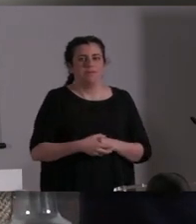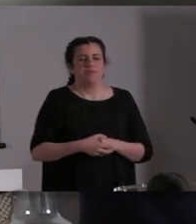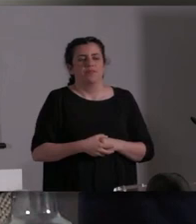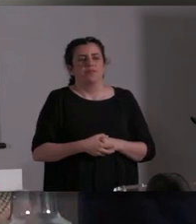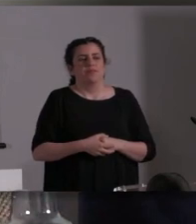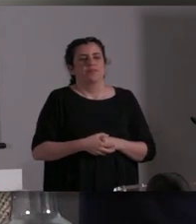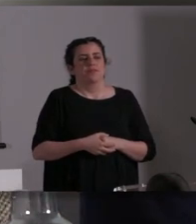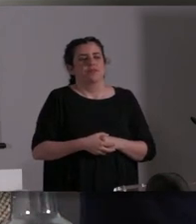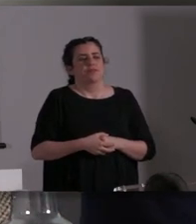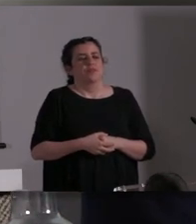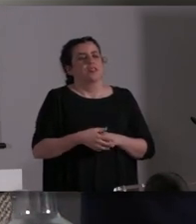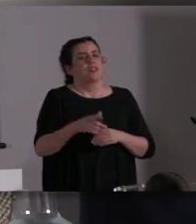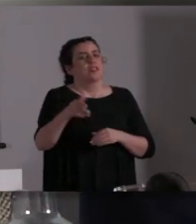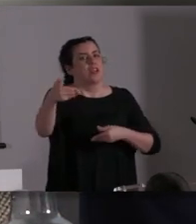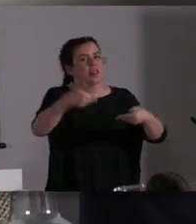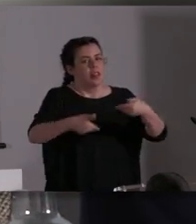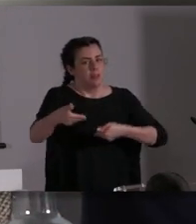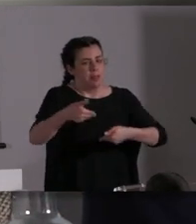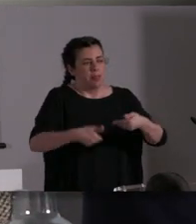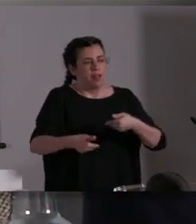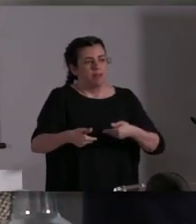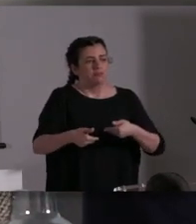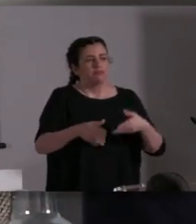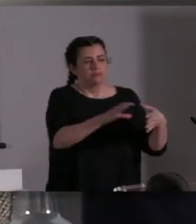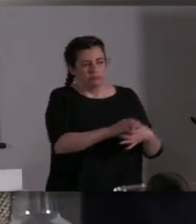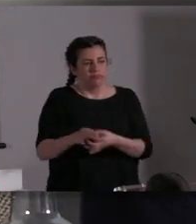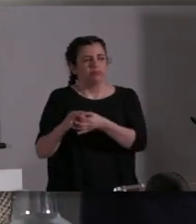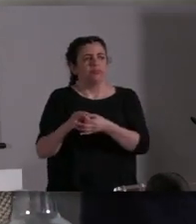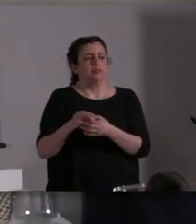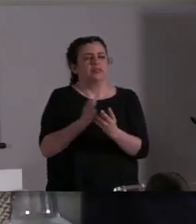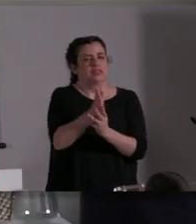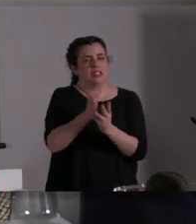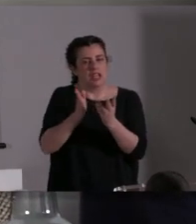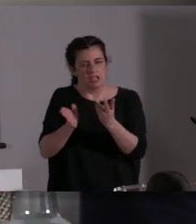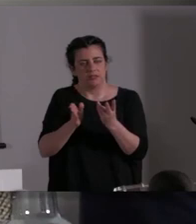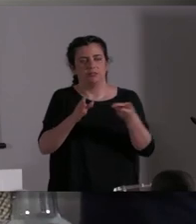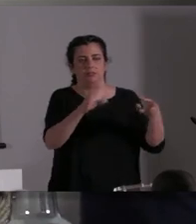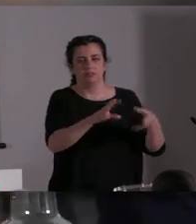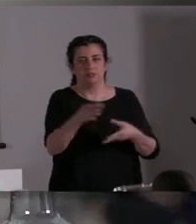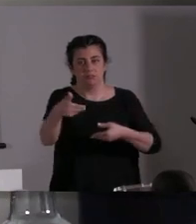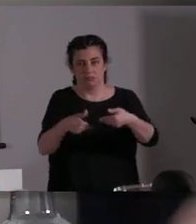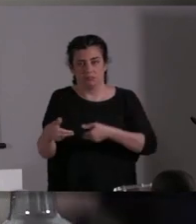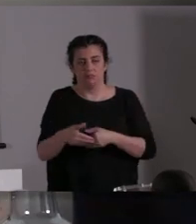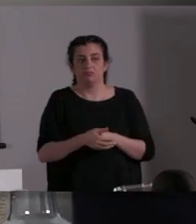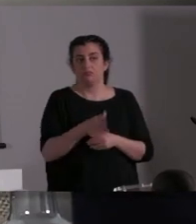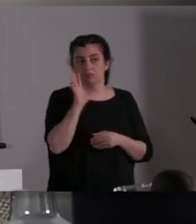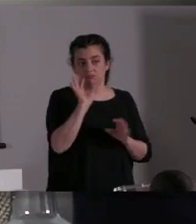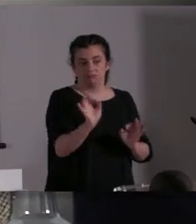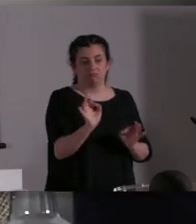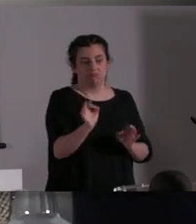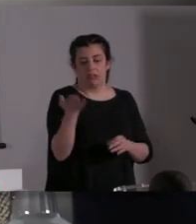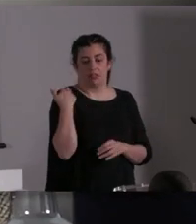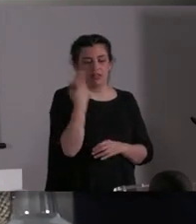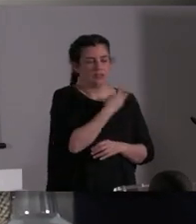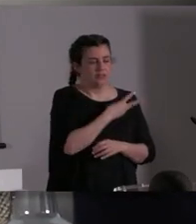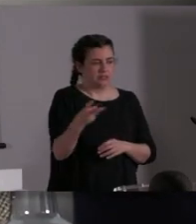demanda planteada. Por un lado están los cohousing senior, efectivamente, que hace tres semanas se suscribió por